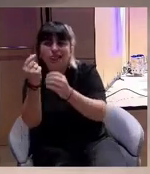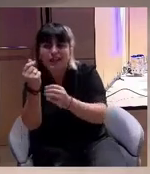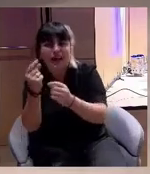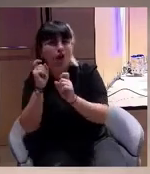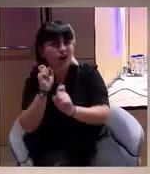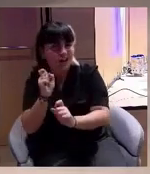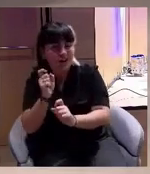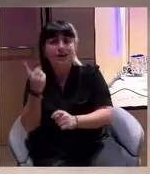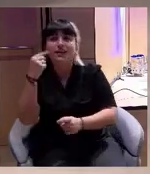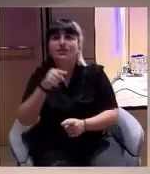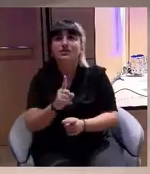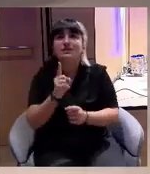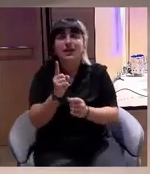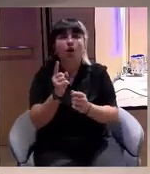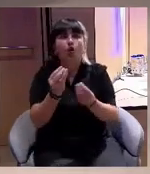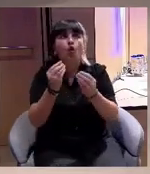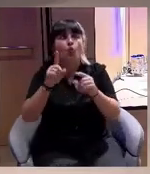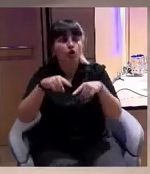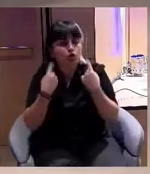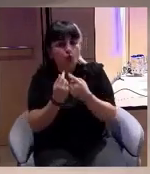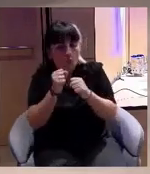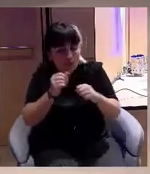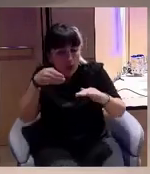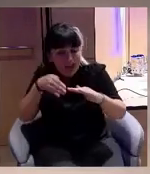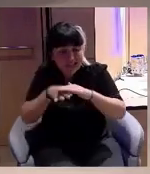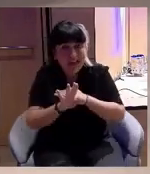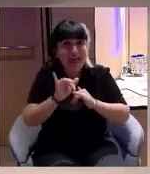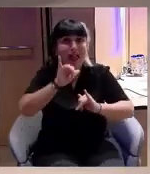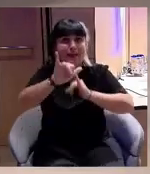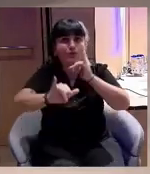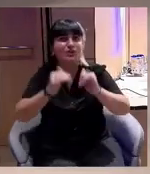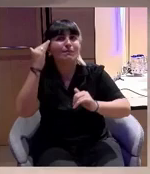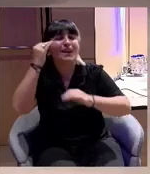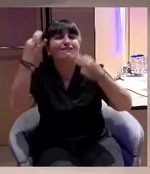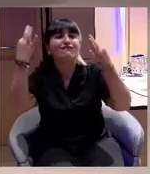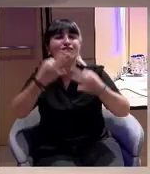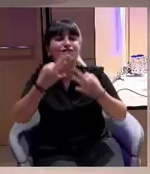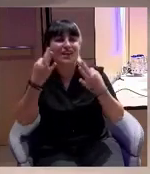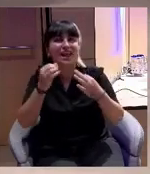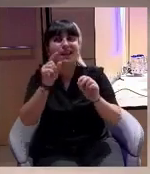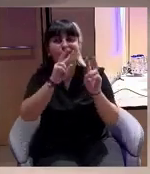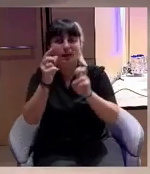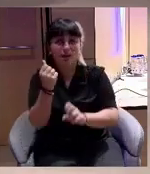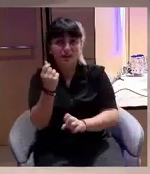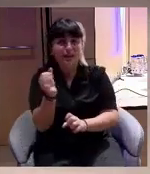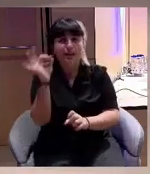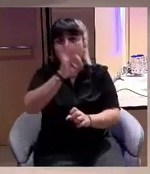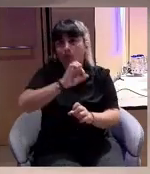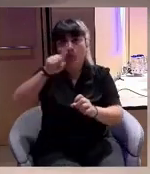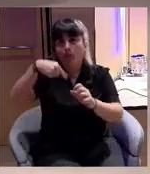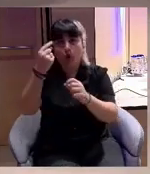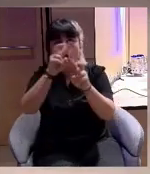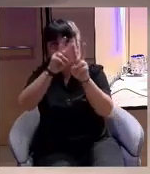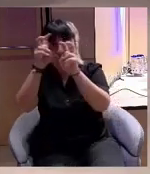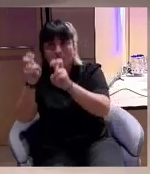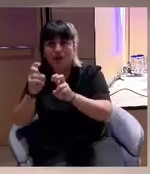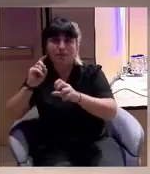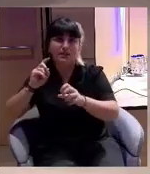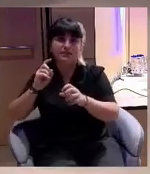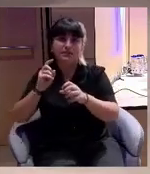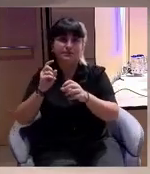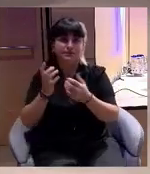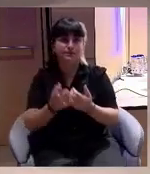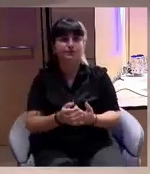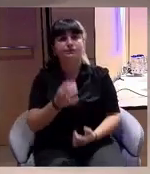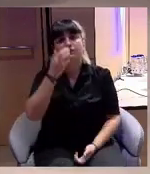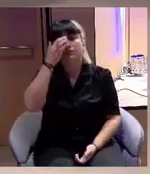información con facilidad es central para poder construir decisiones colectivas de